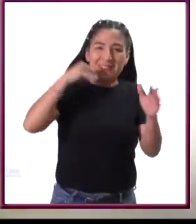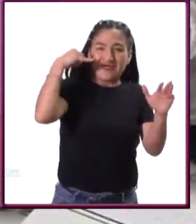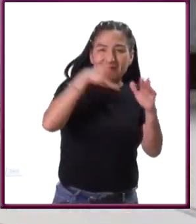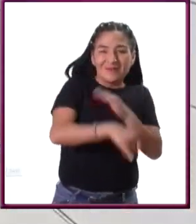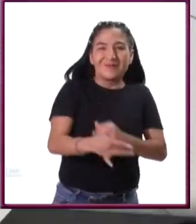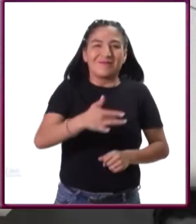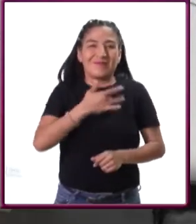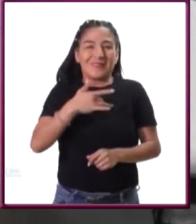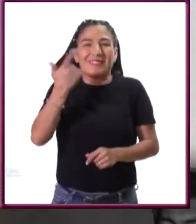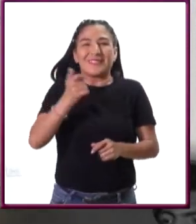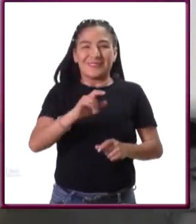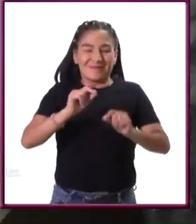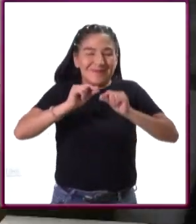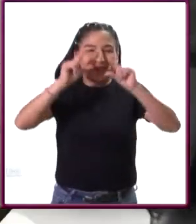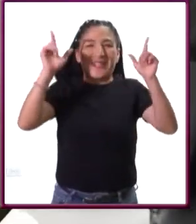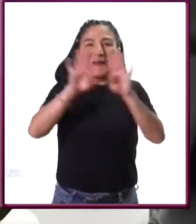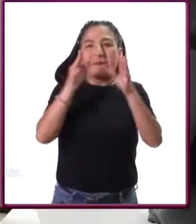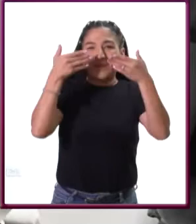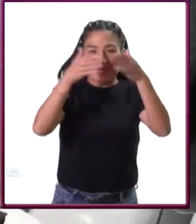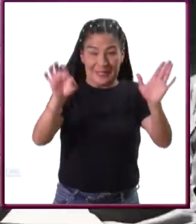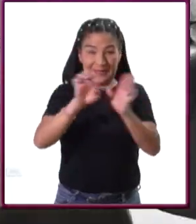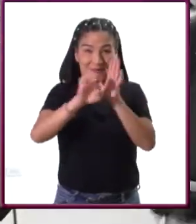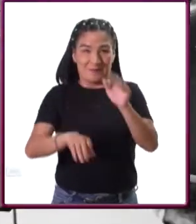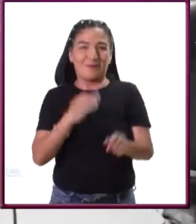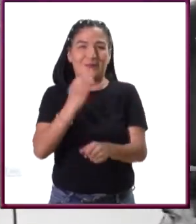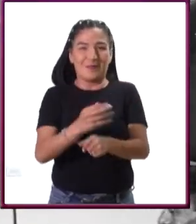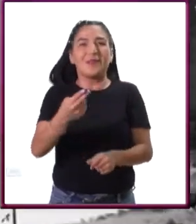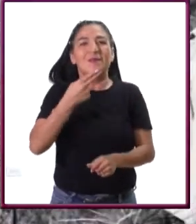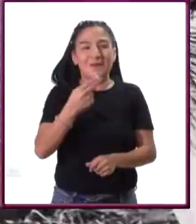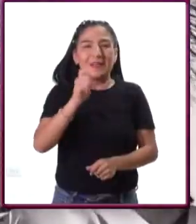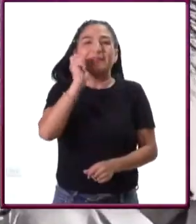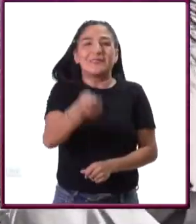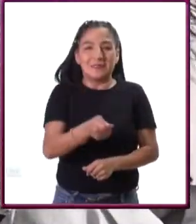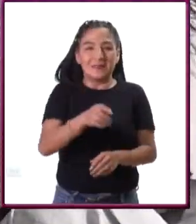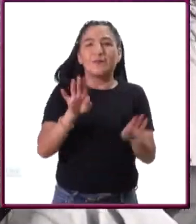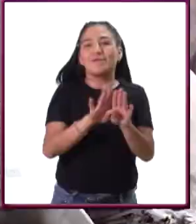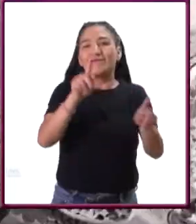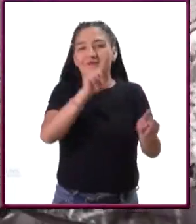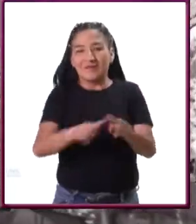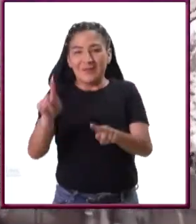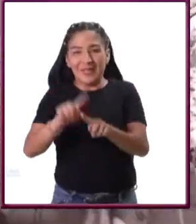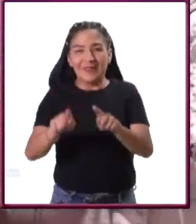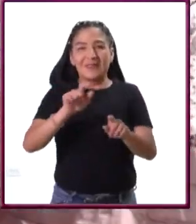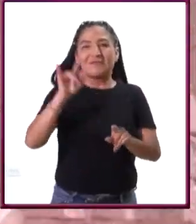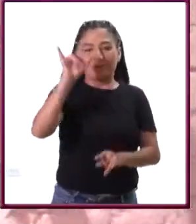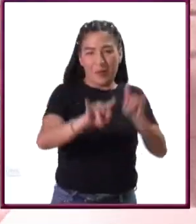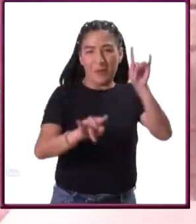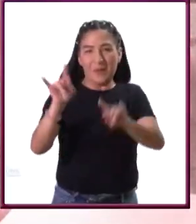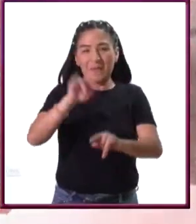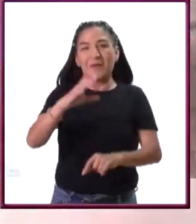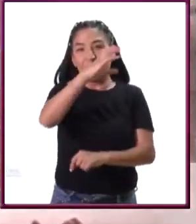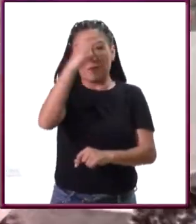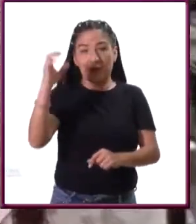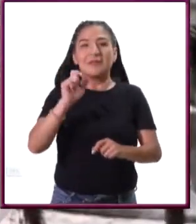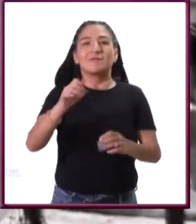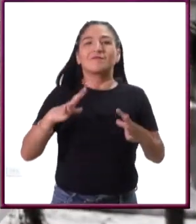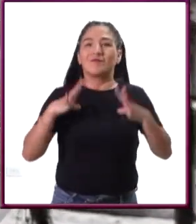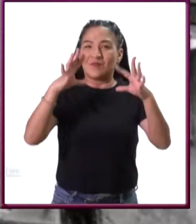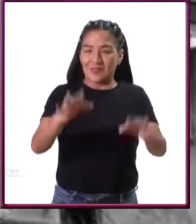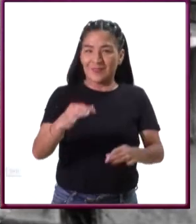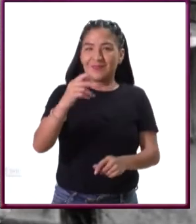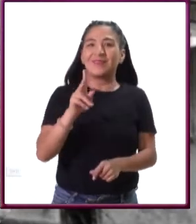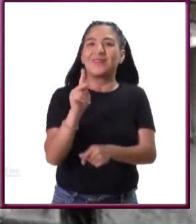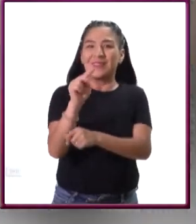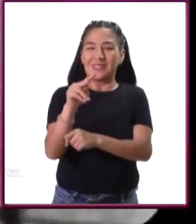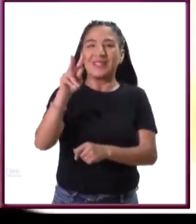despierta. Los ejemplos que utilizaremos pertenecen a la colección fotográfica de Fundación Televisa, que tiene un gran